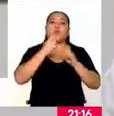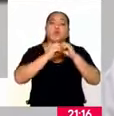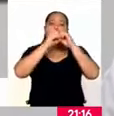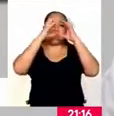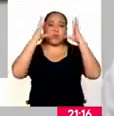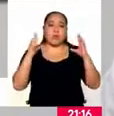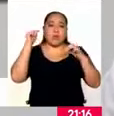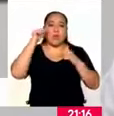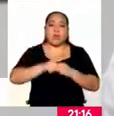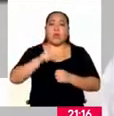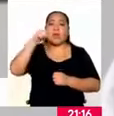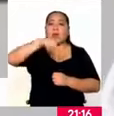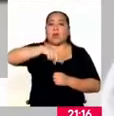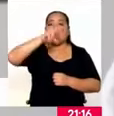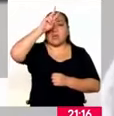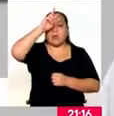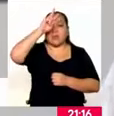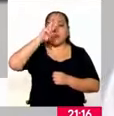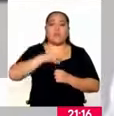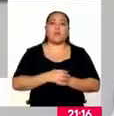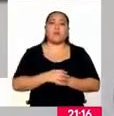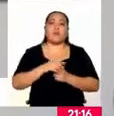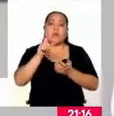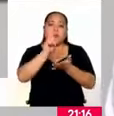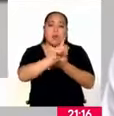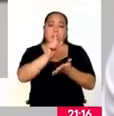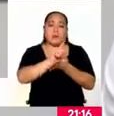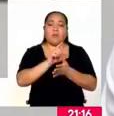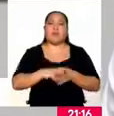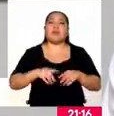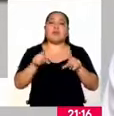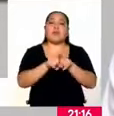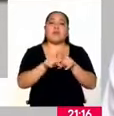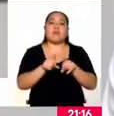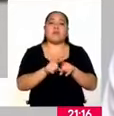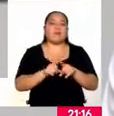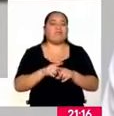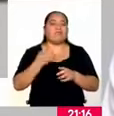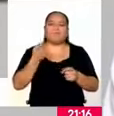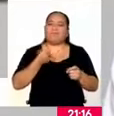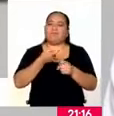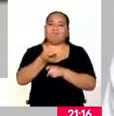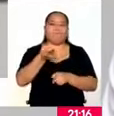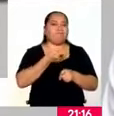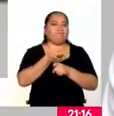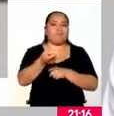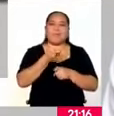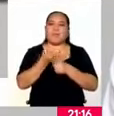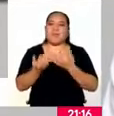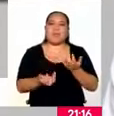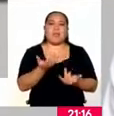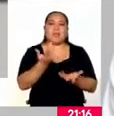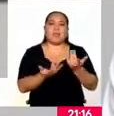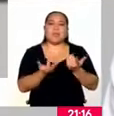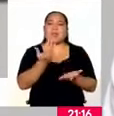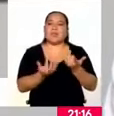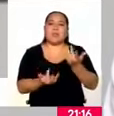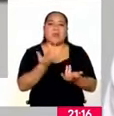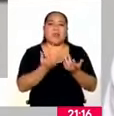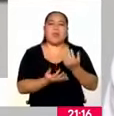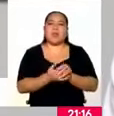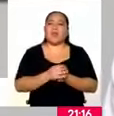a cabo en la ciudad de Lima, sino también por el condenable ataque e incendio a la comisaría de Cepita en